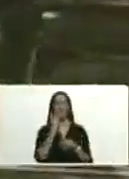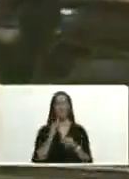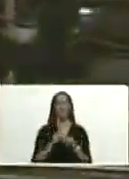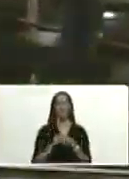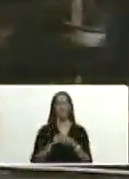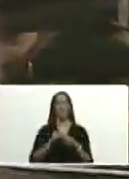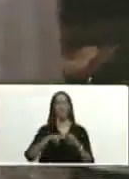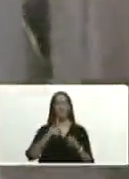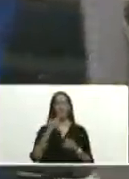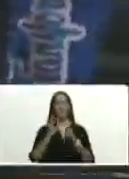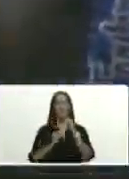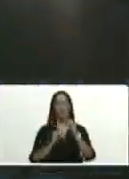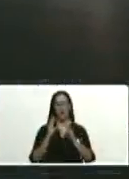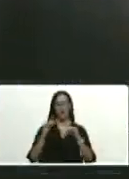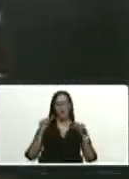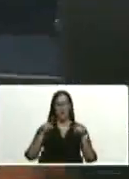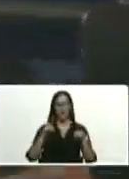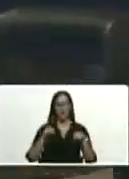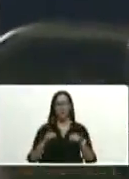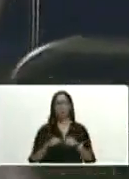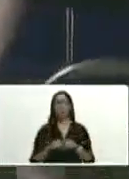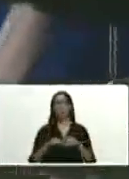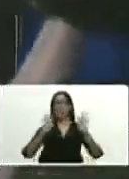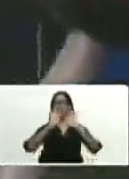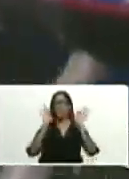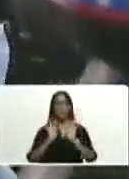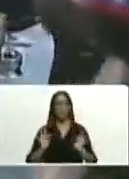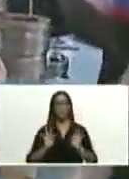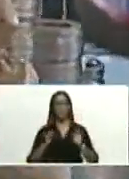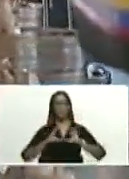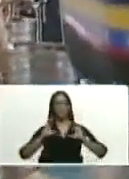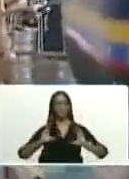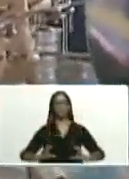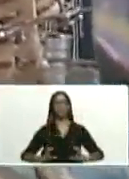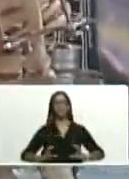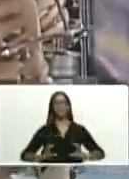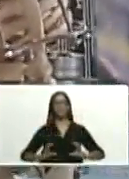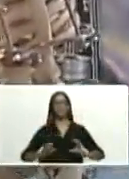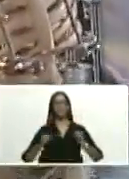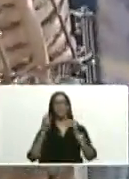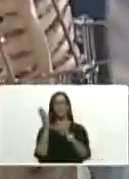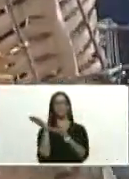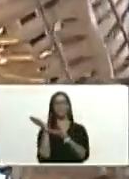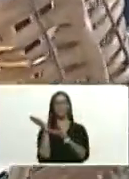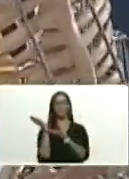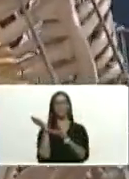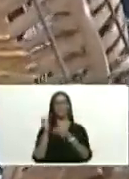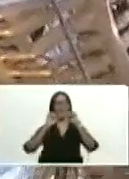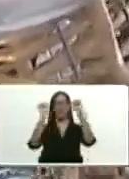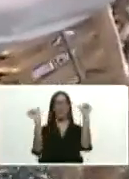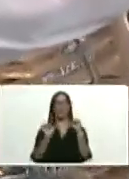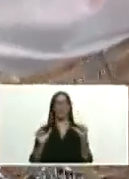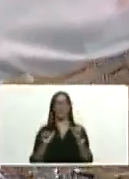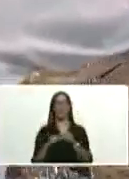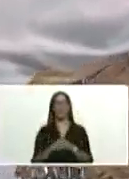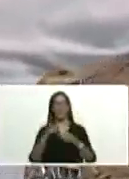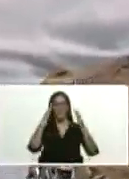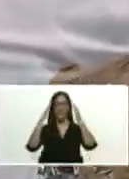aquí en este modelo anatómico saludo a mi compadre